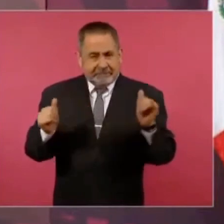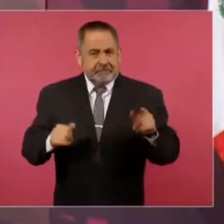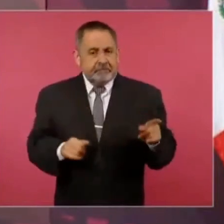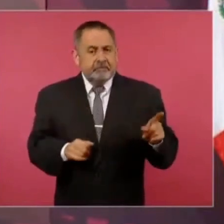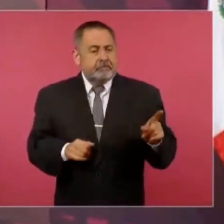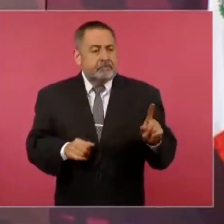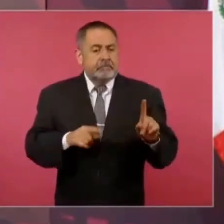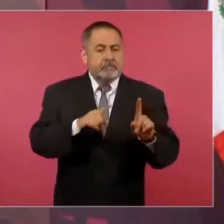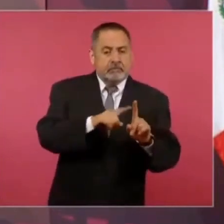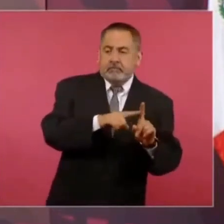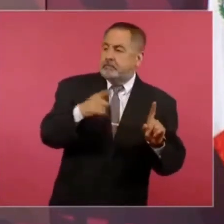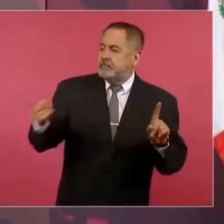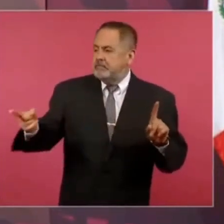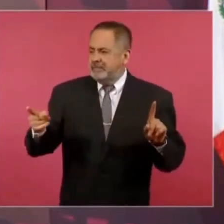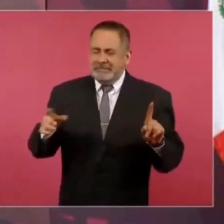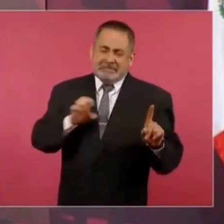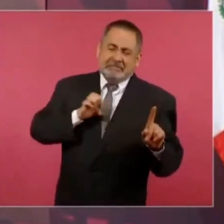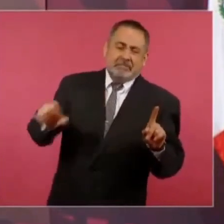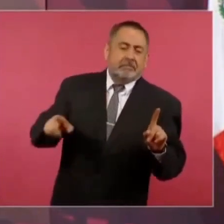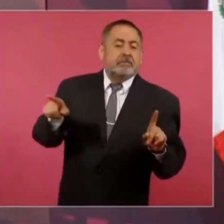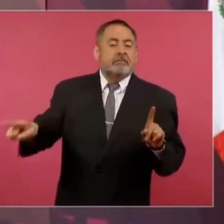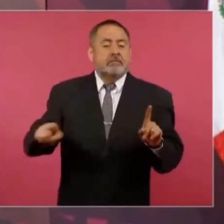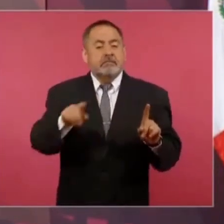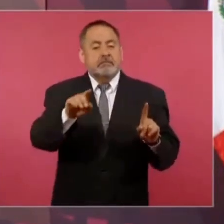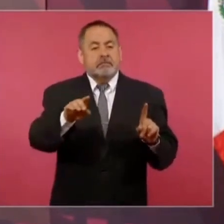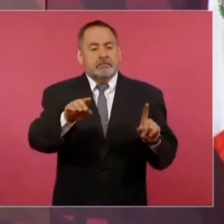a Bartlett.